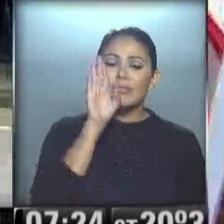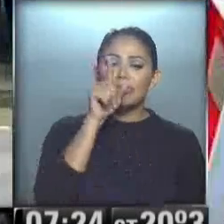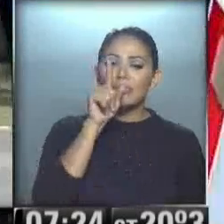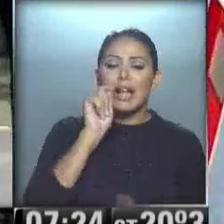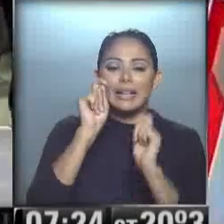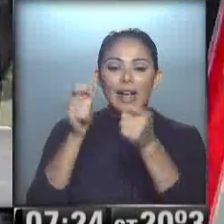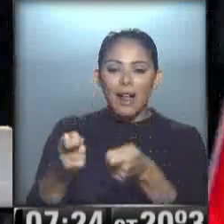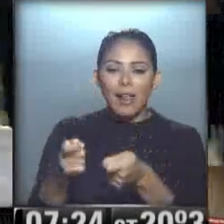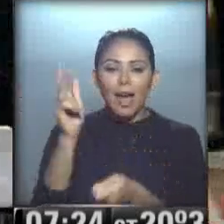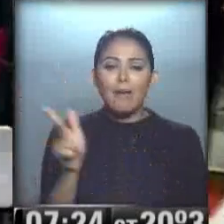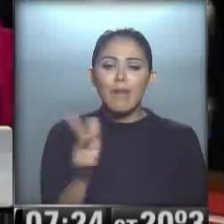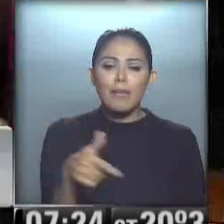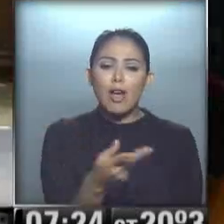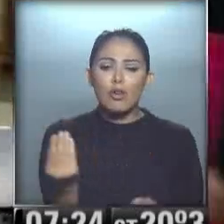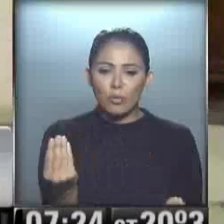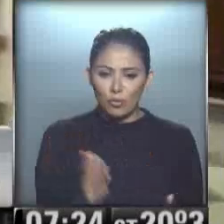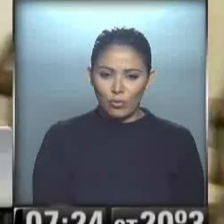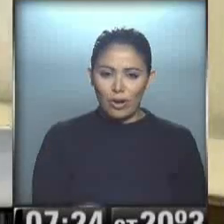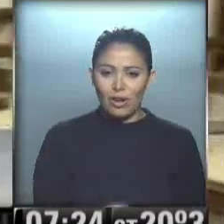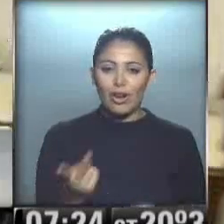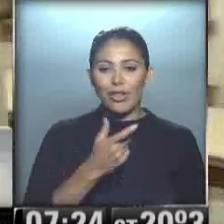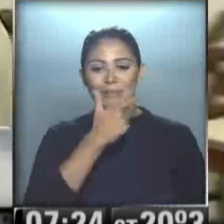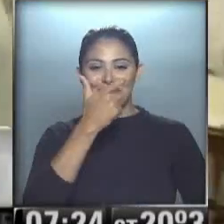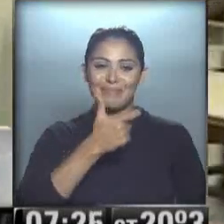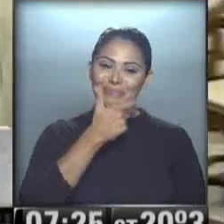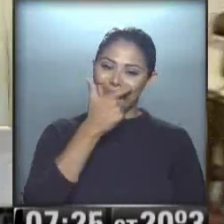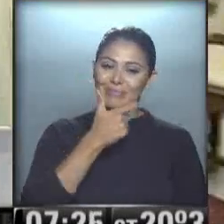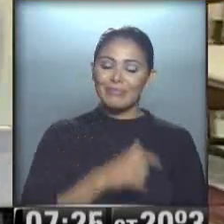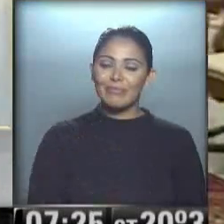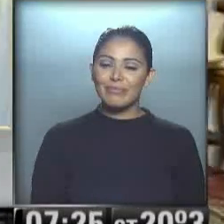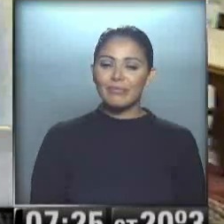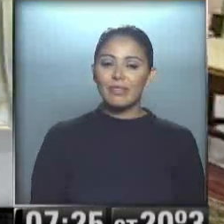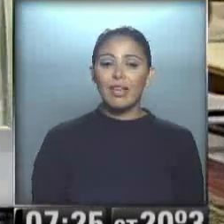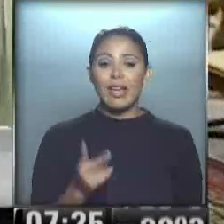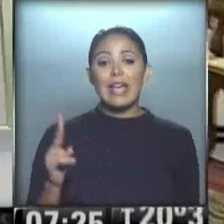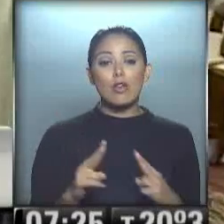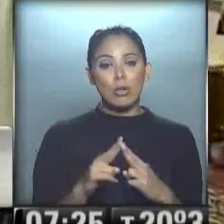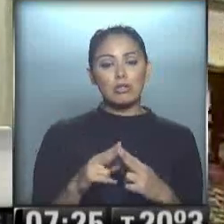Obama al Papa Francisco intercambio de sonrisas un encuentro